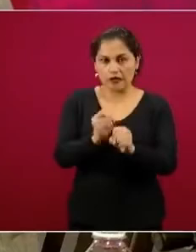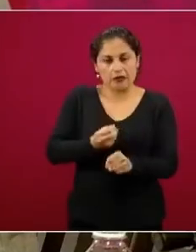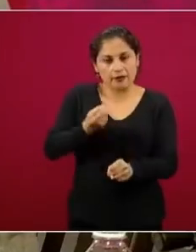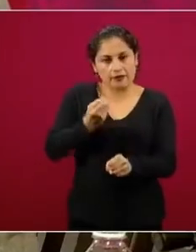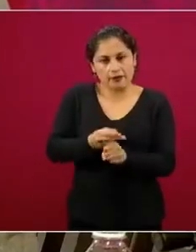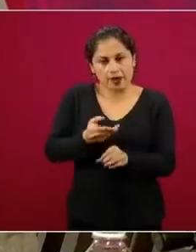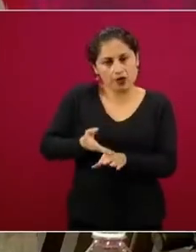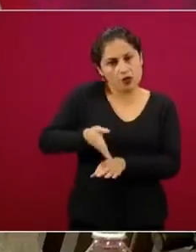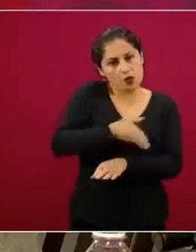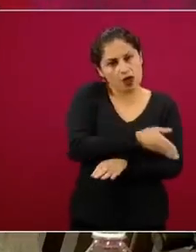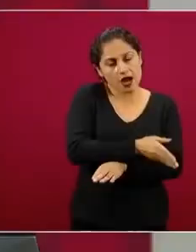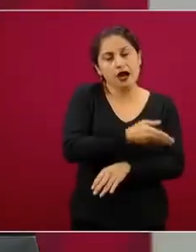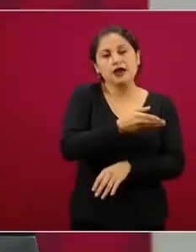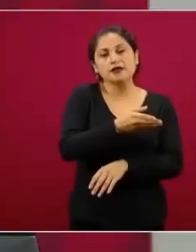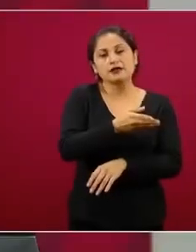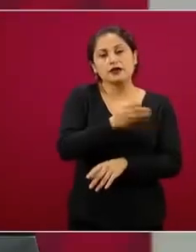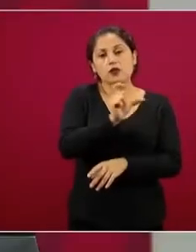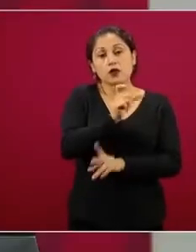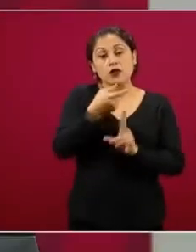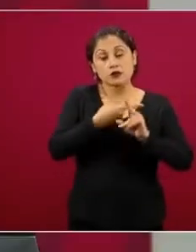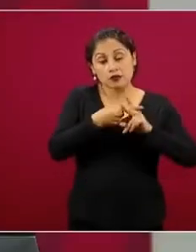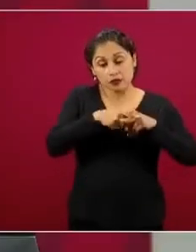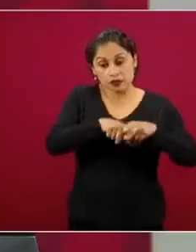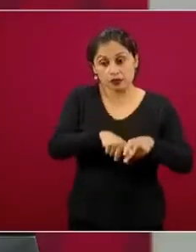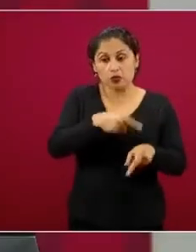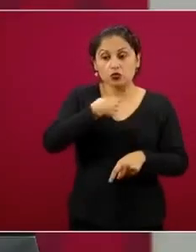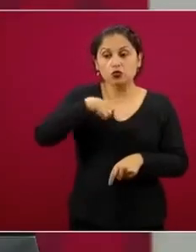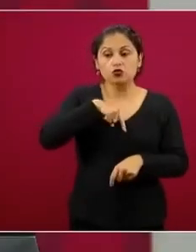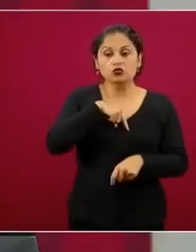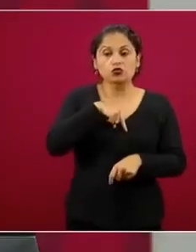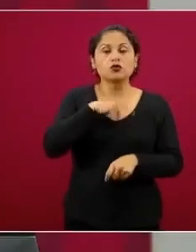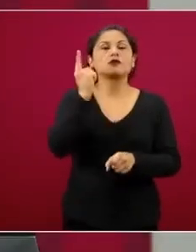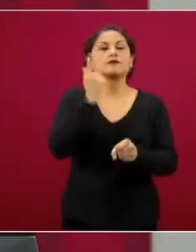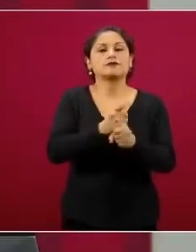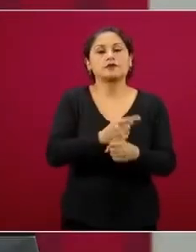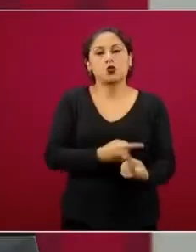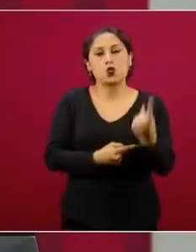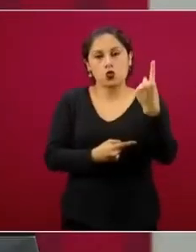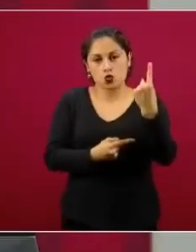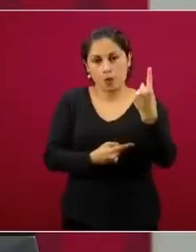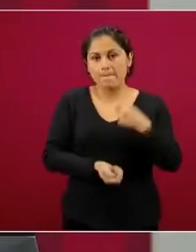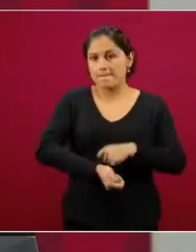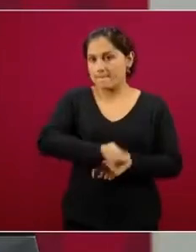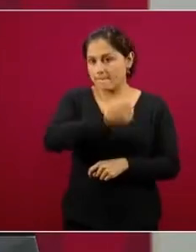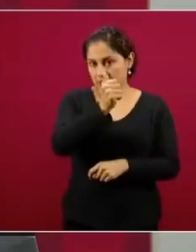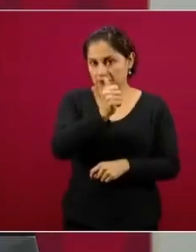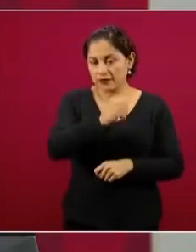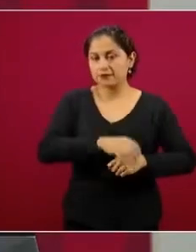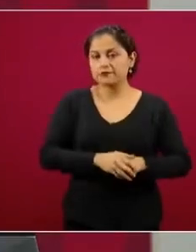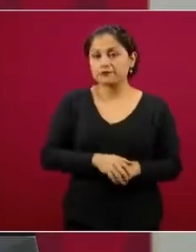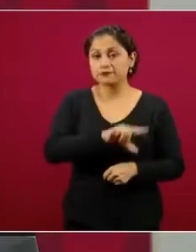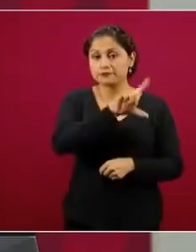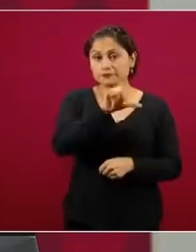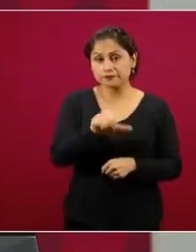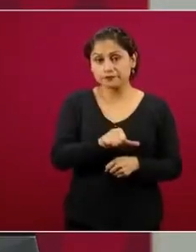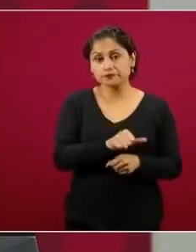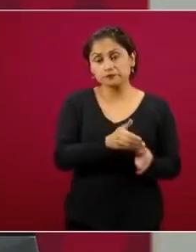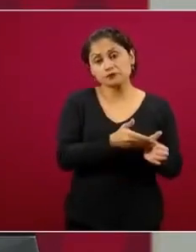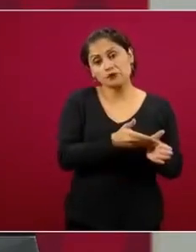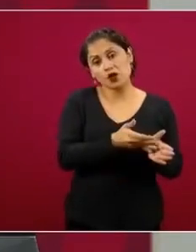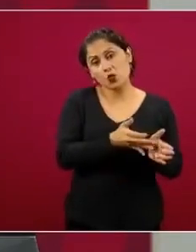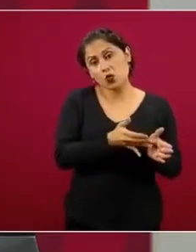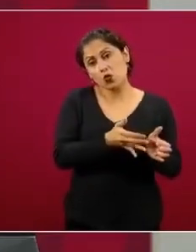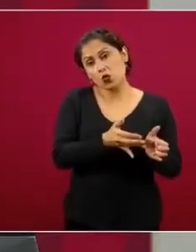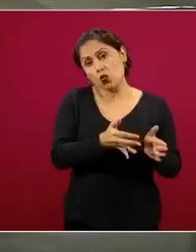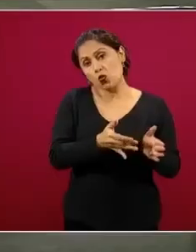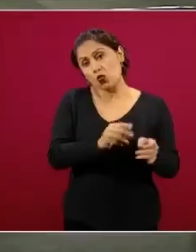a funcionar desde el inicio, pudimos detectar el primer caso. Y posteriormente se dio seguimiento durante toda la fase 1 con